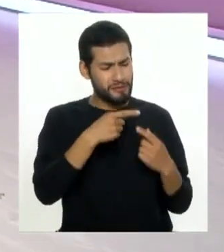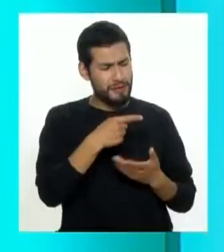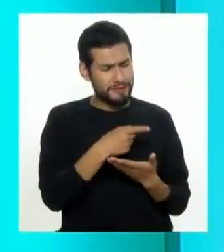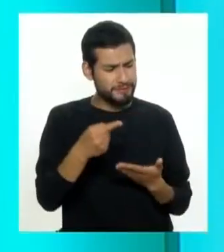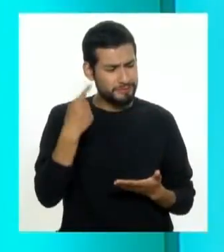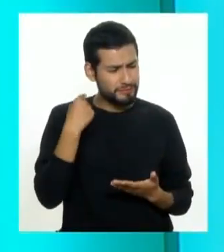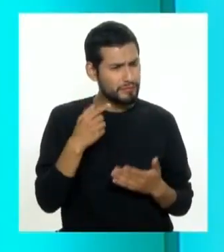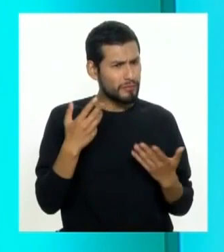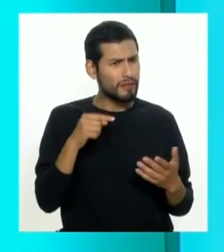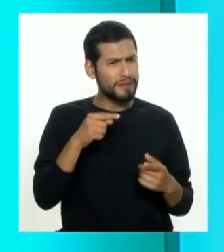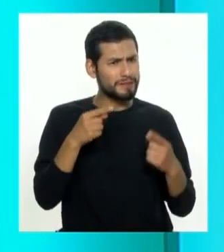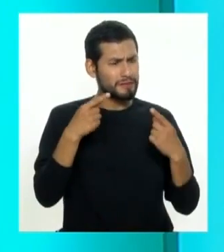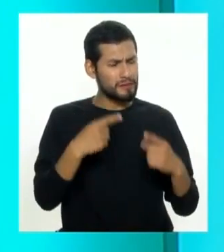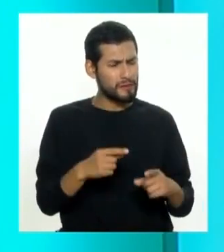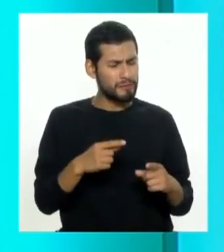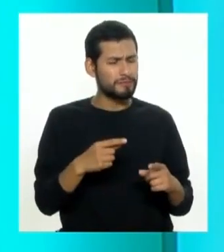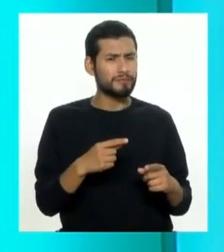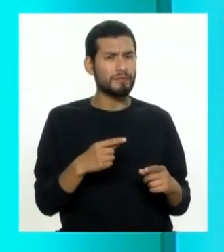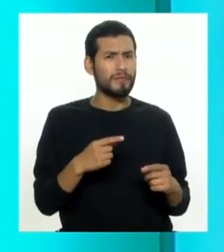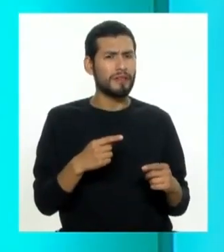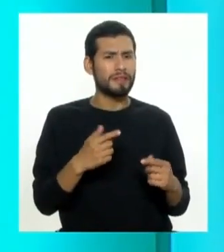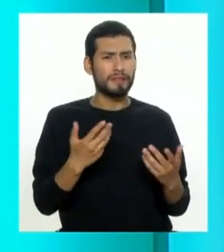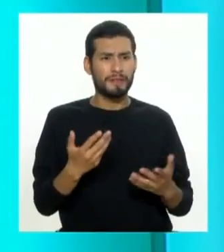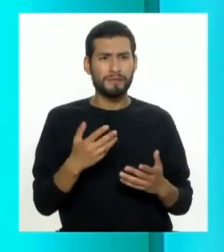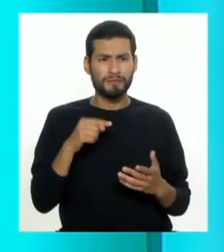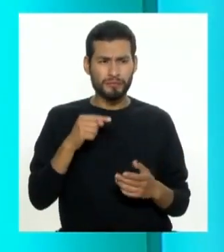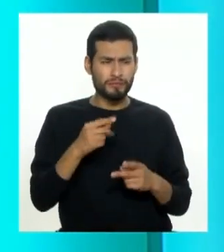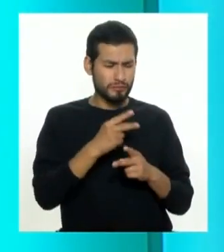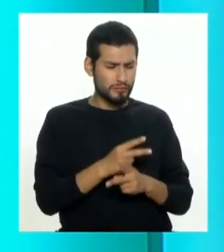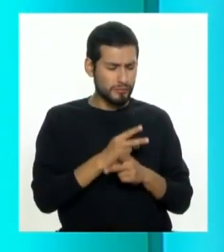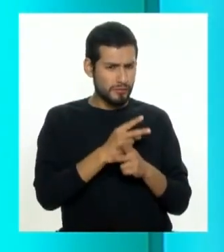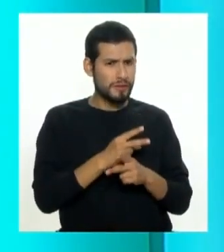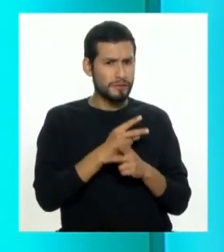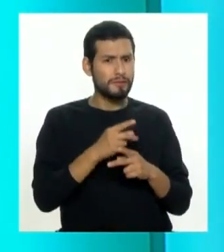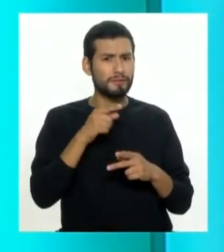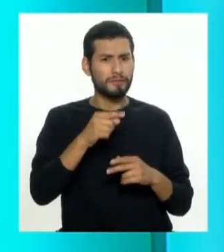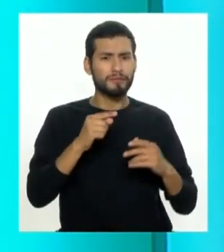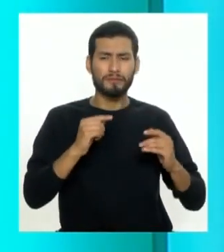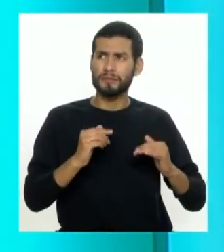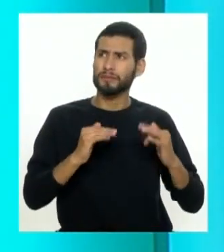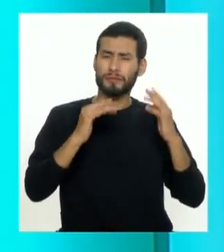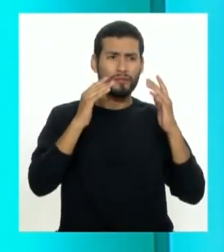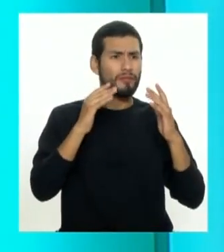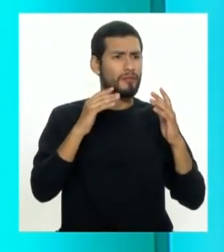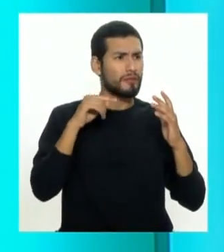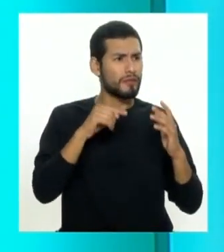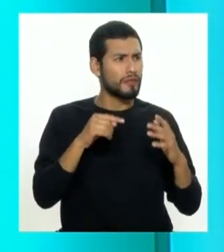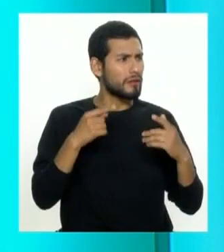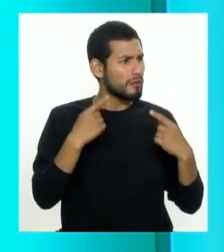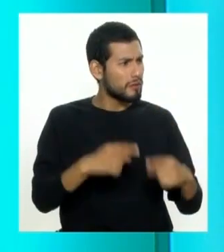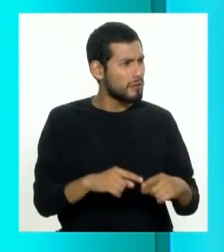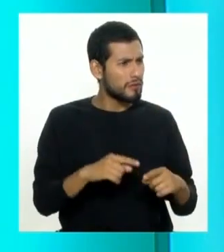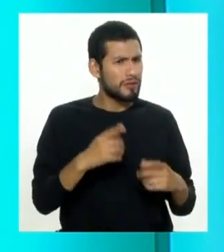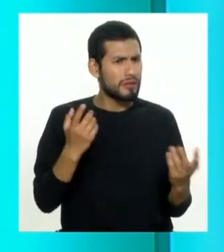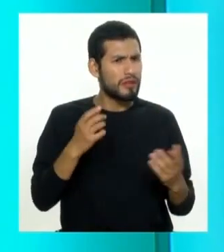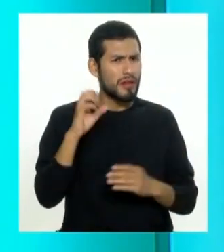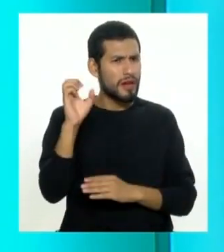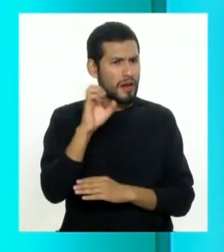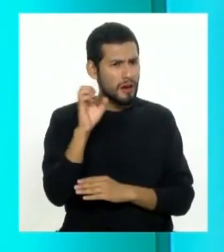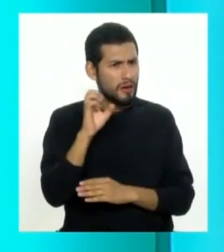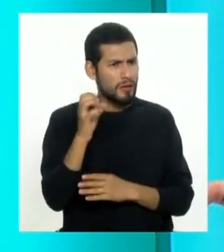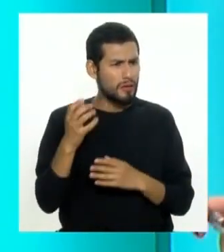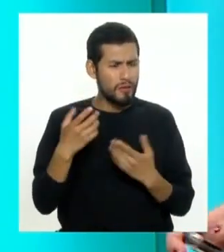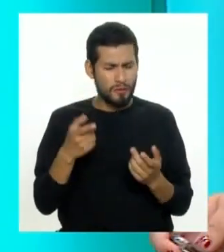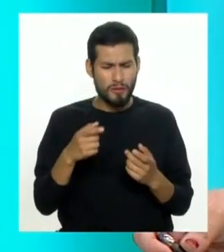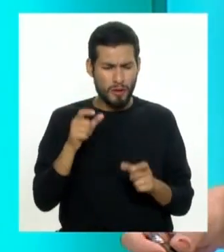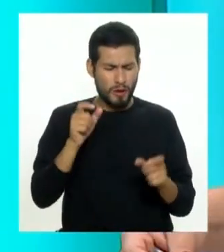que hubo un incidente con alguien que cuidaba el edificio, ¿no? Se determinó una emergencia que conmovió